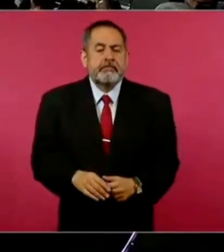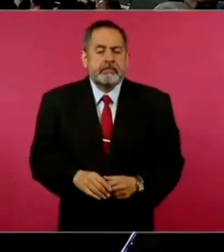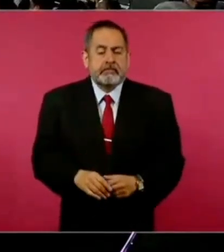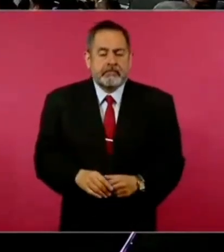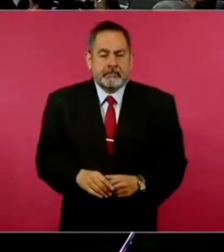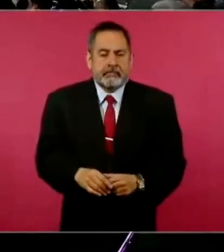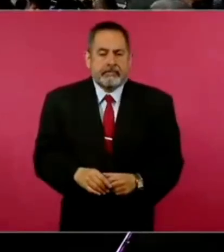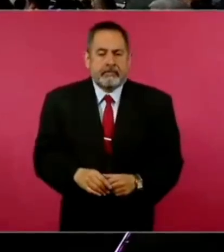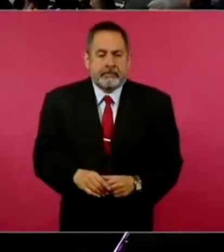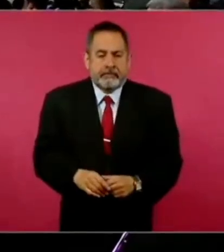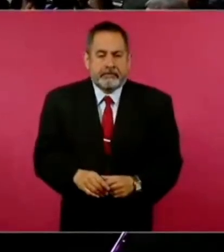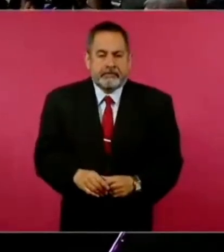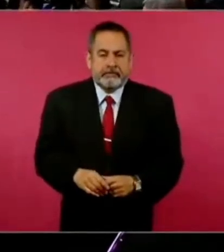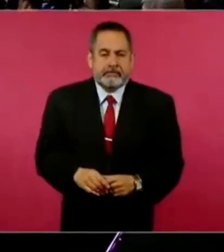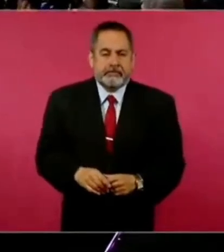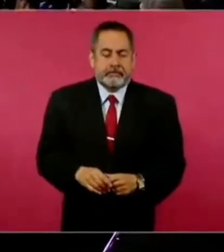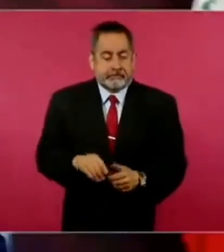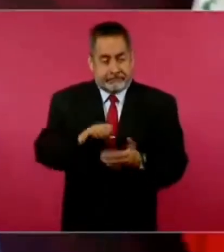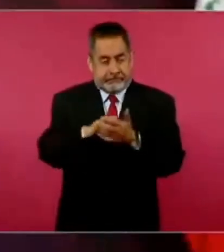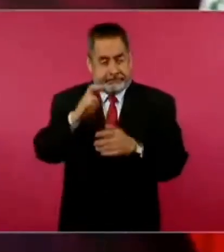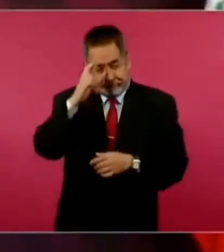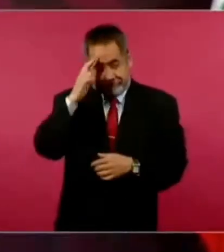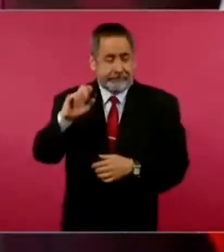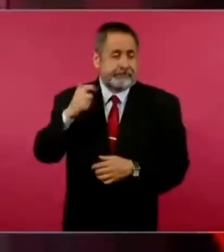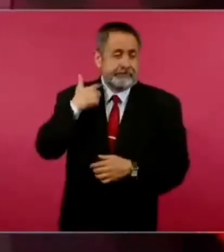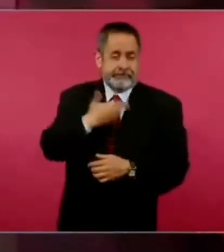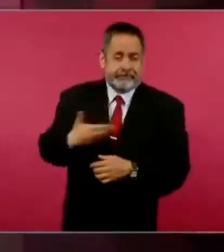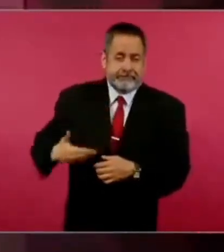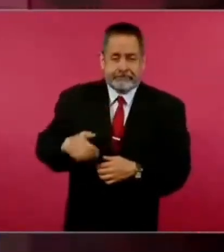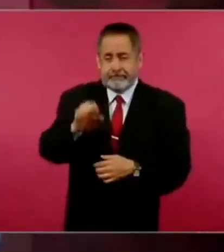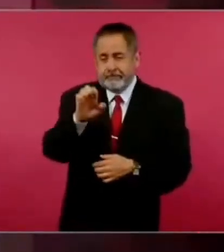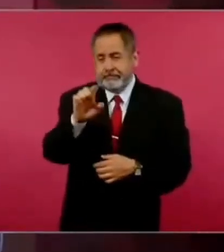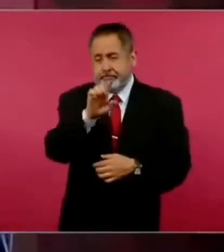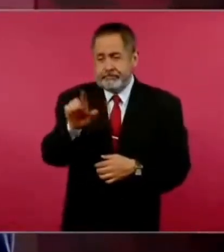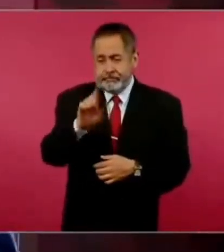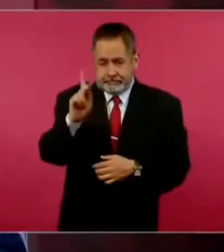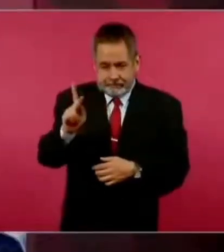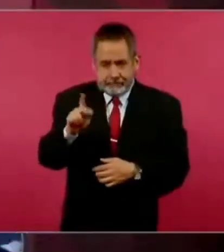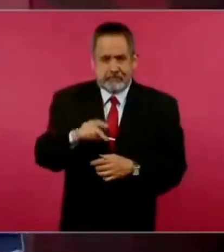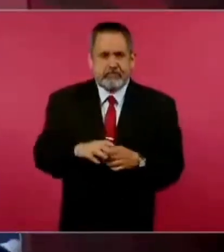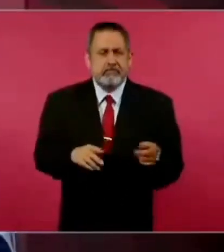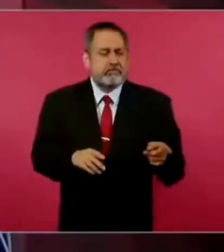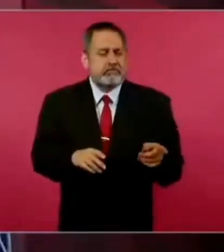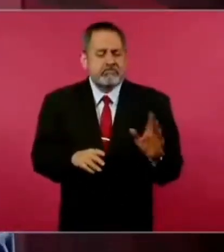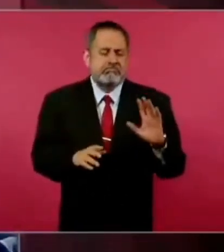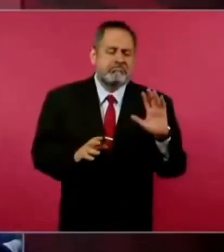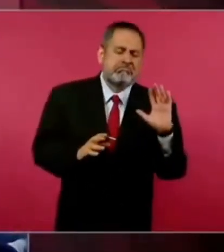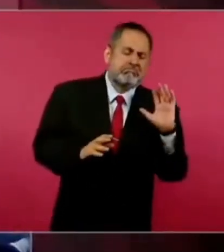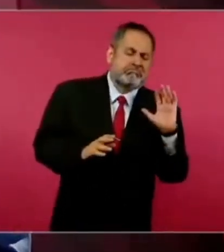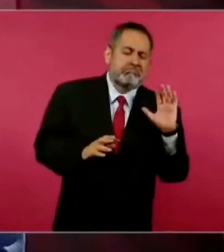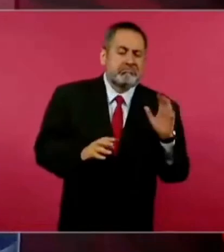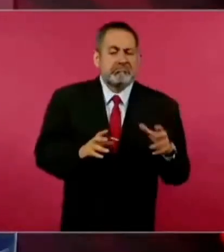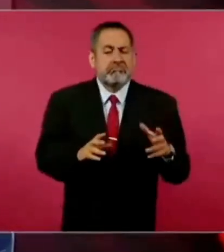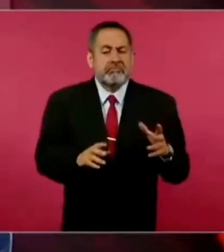que Zedillo lo que hizo fue desconoció